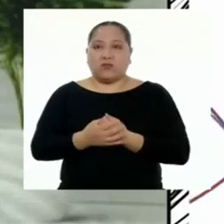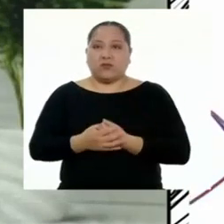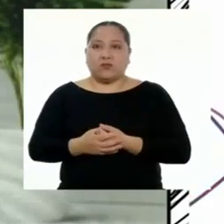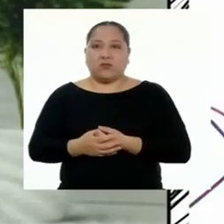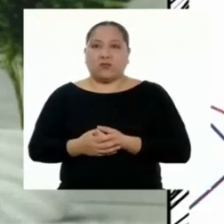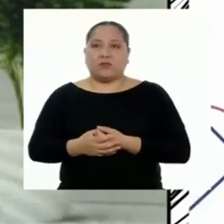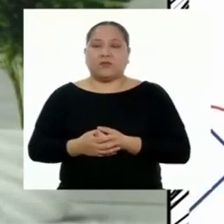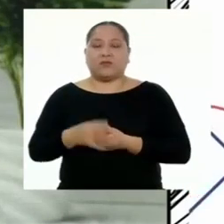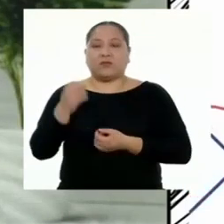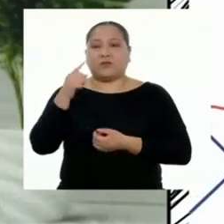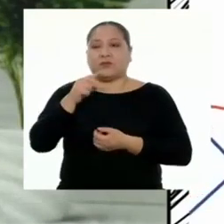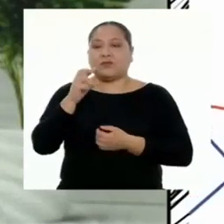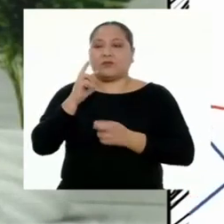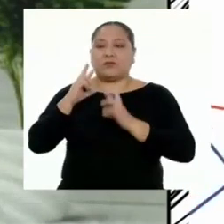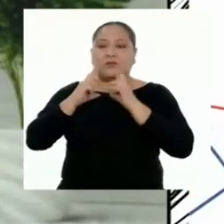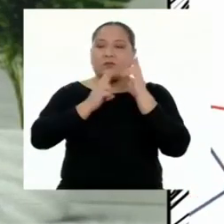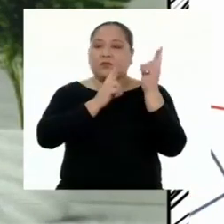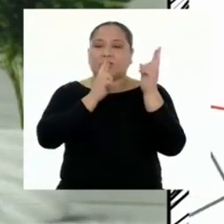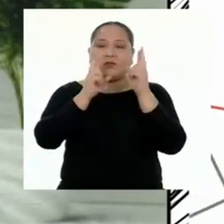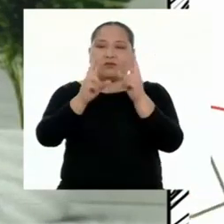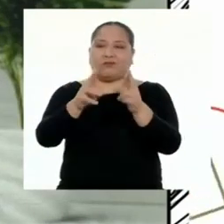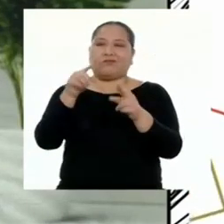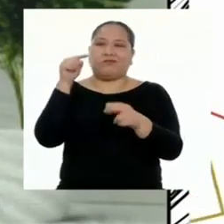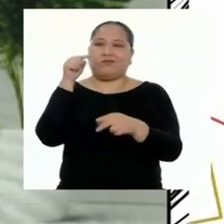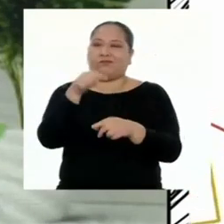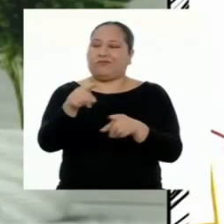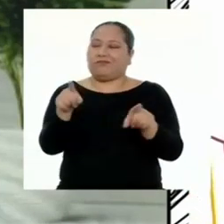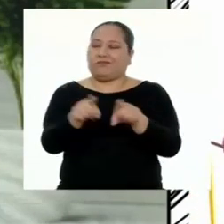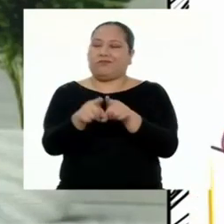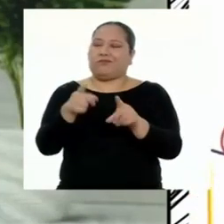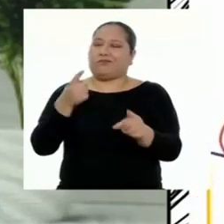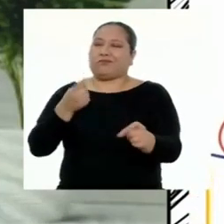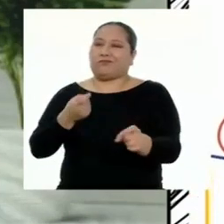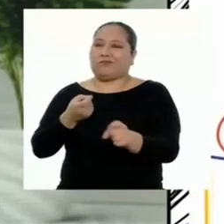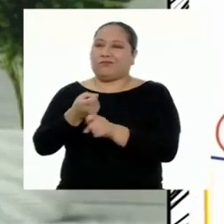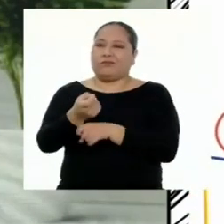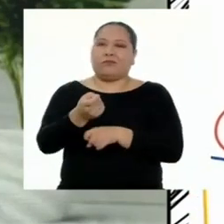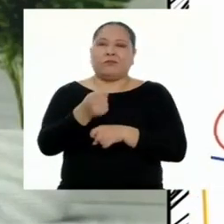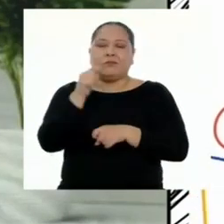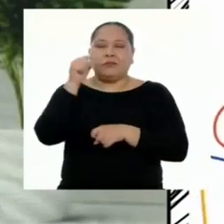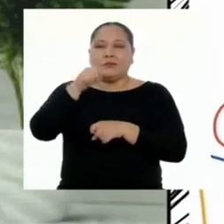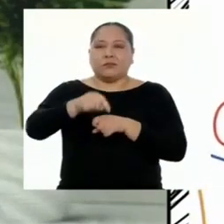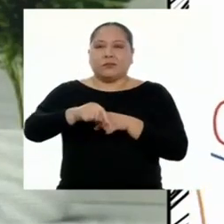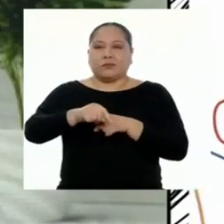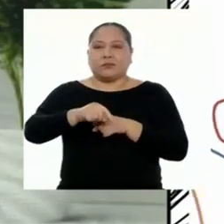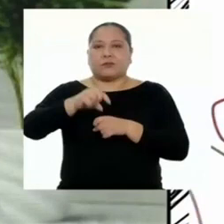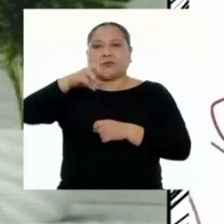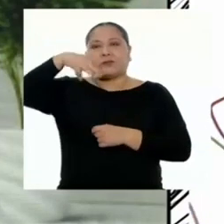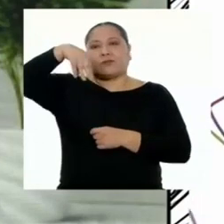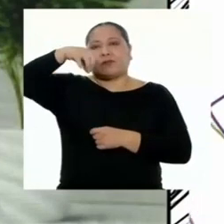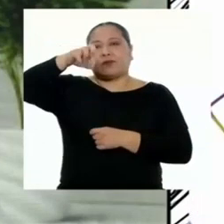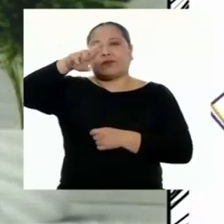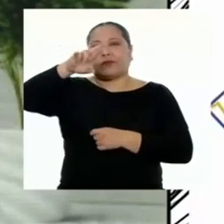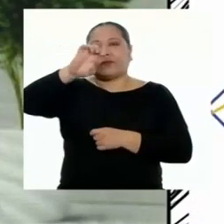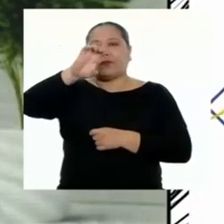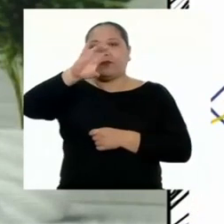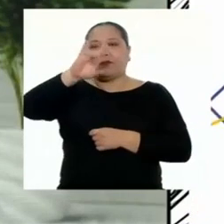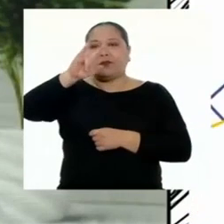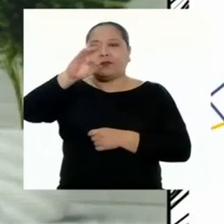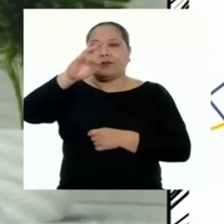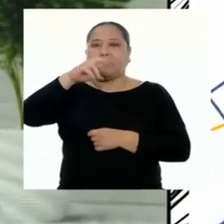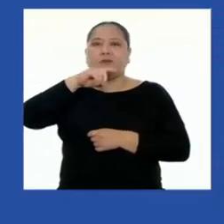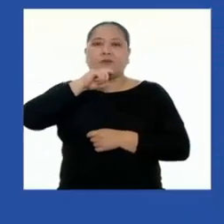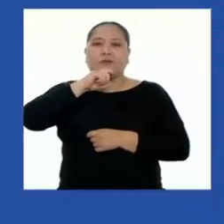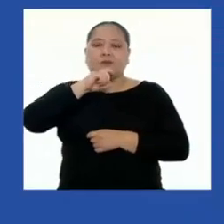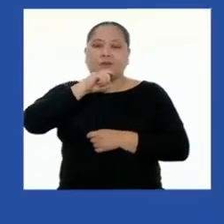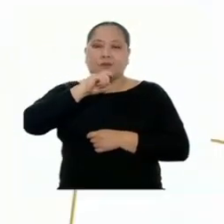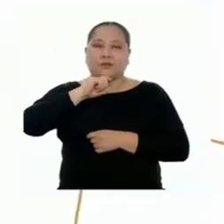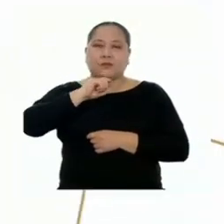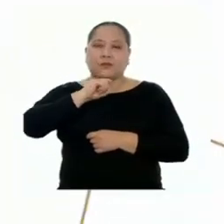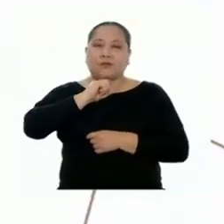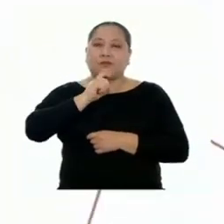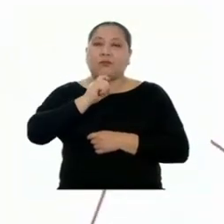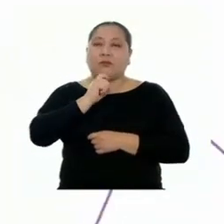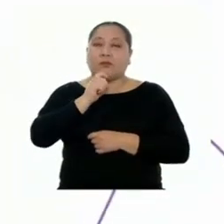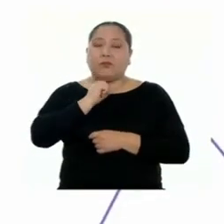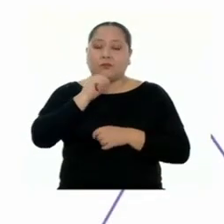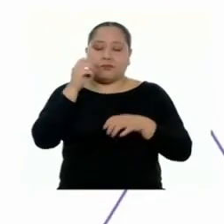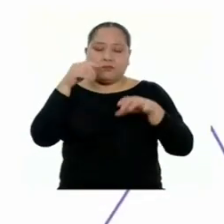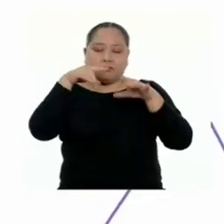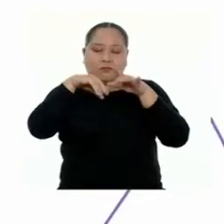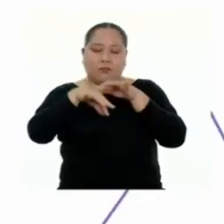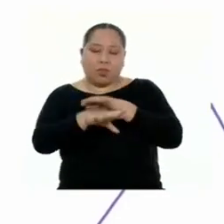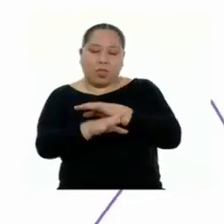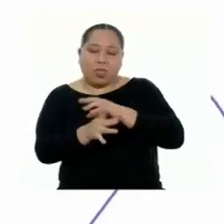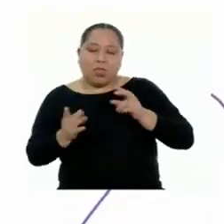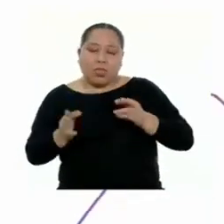ríos son otro de los ecosistemas afectados debido al mercurio y otros agentes contaminantes de la minería ilegal. ¿Qué